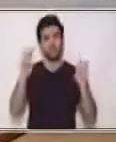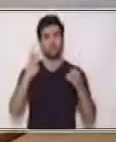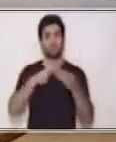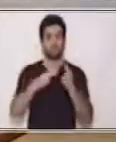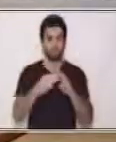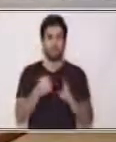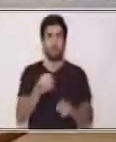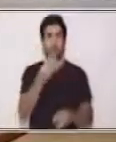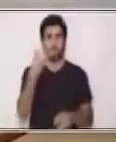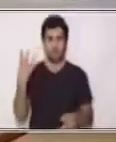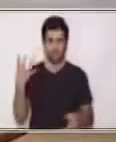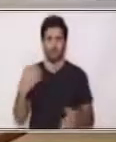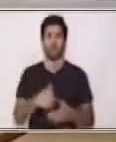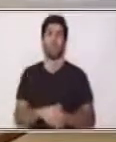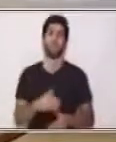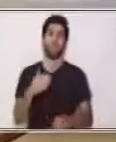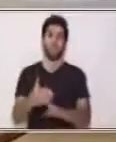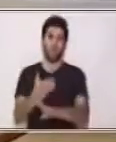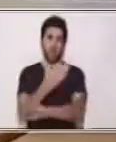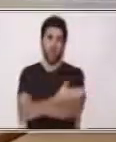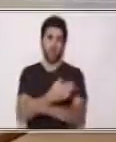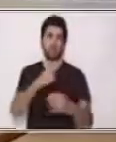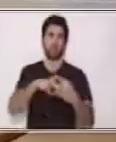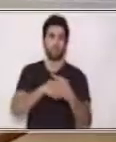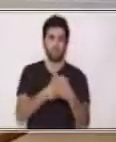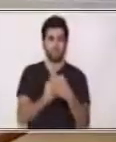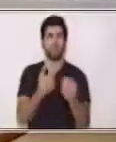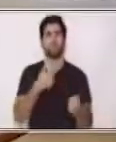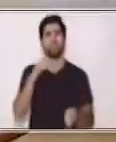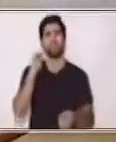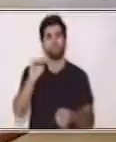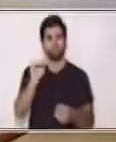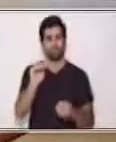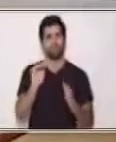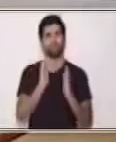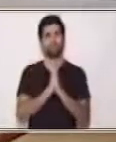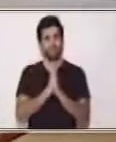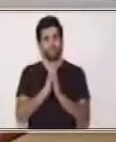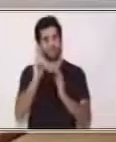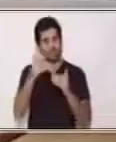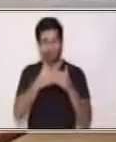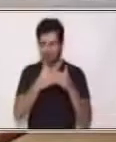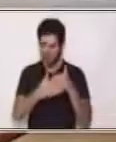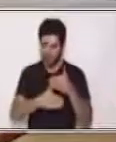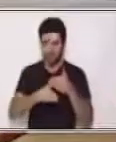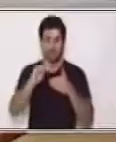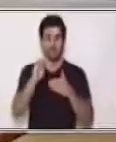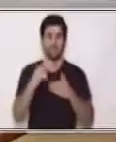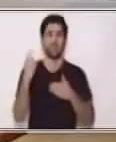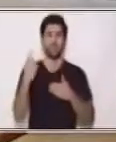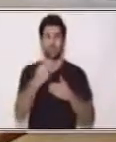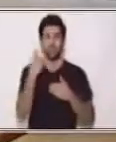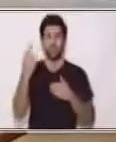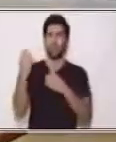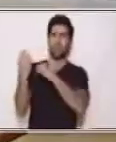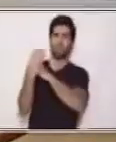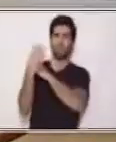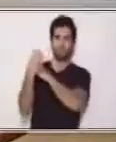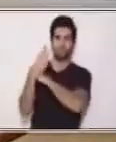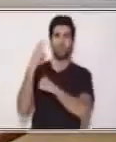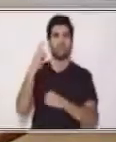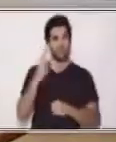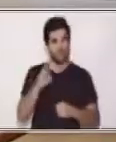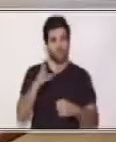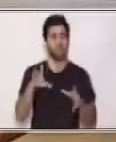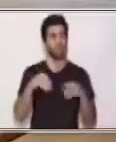ustedes. Antes de iniciar, te quiero recomendar que sigas todas las indicaciones de nuestras autoridades. Lávate